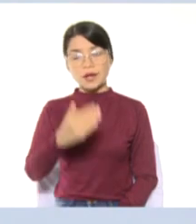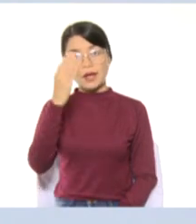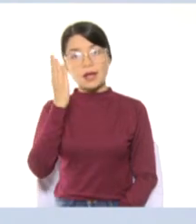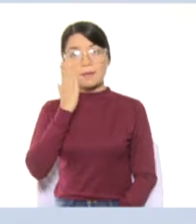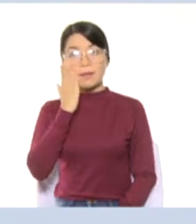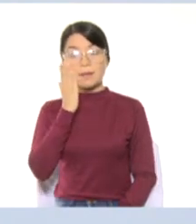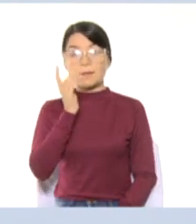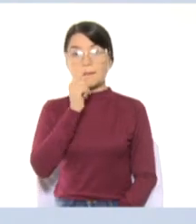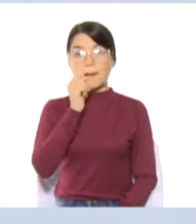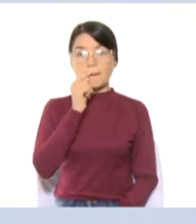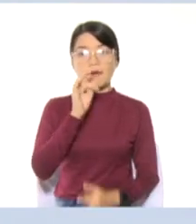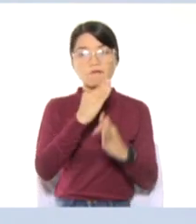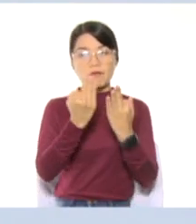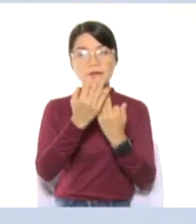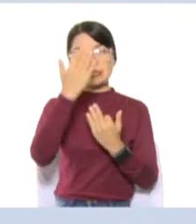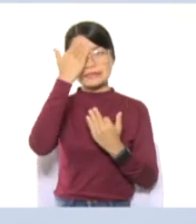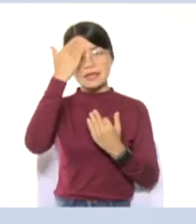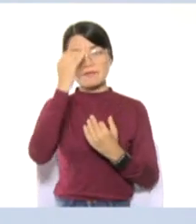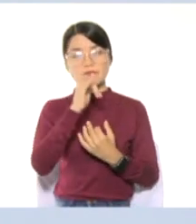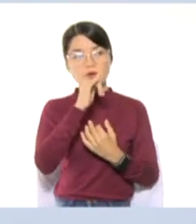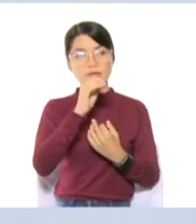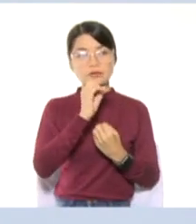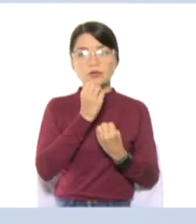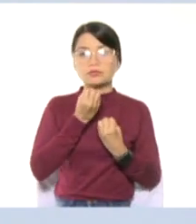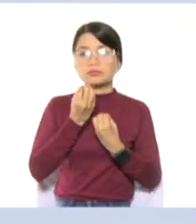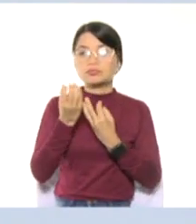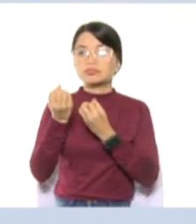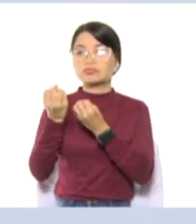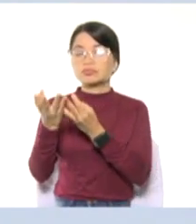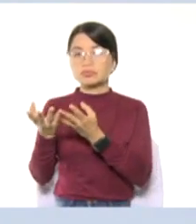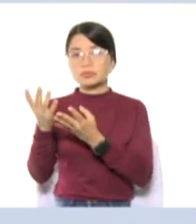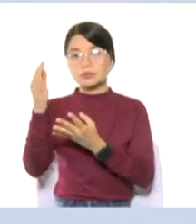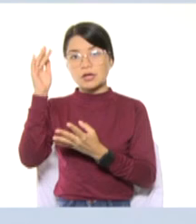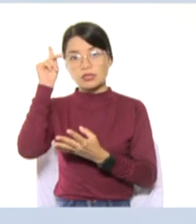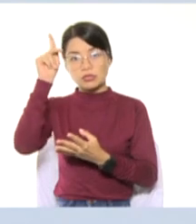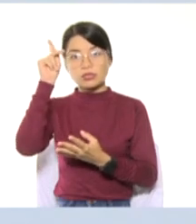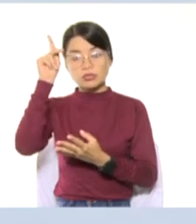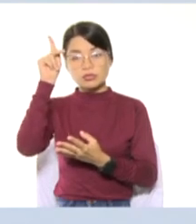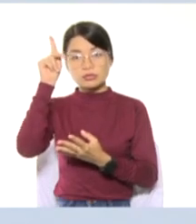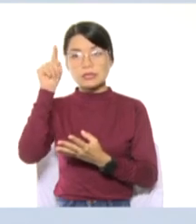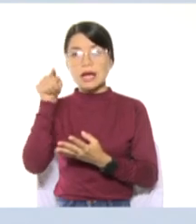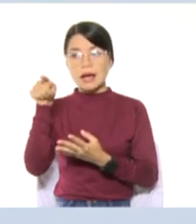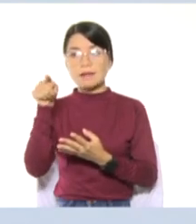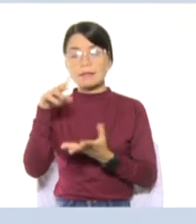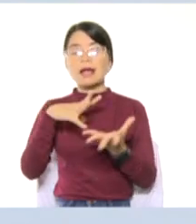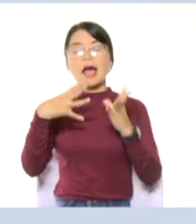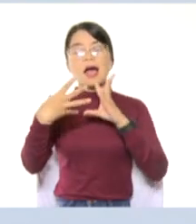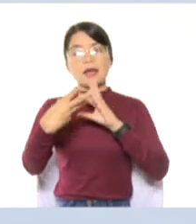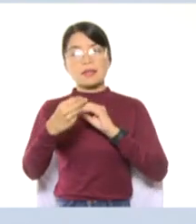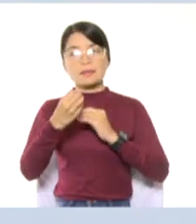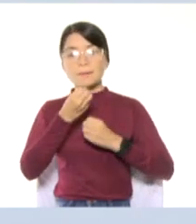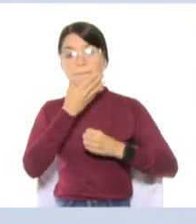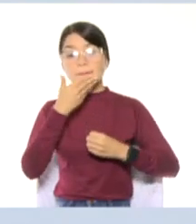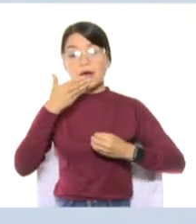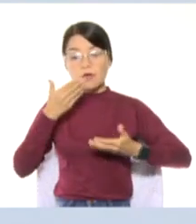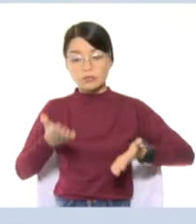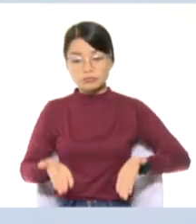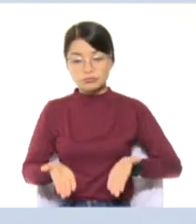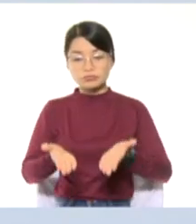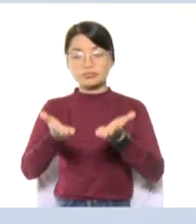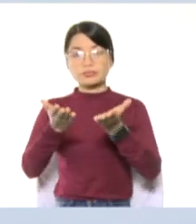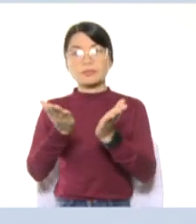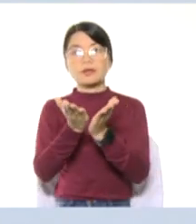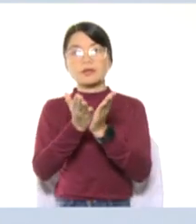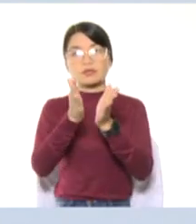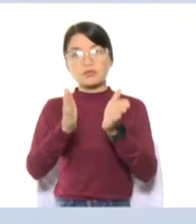esto va a generar las condiciones de participación del estudiante en cada una de las clases, por supuesto creando las condiciones